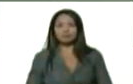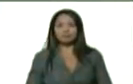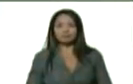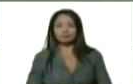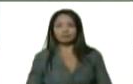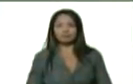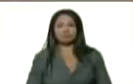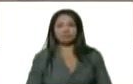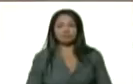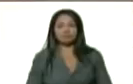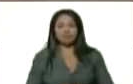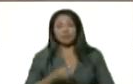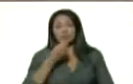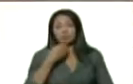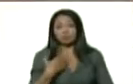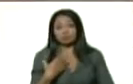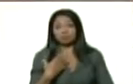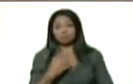Bueno.